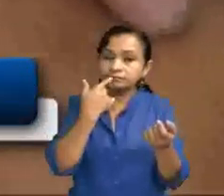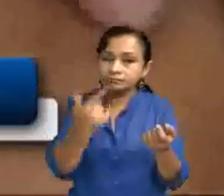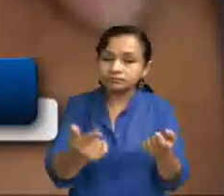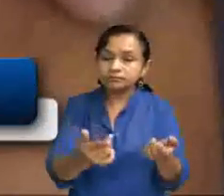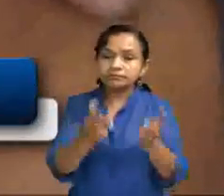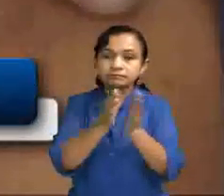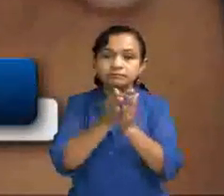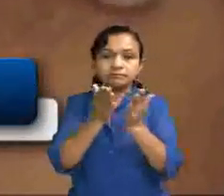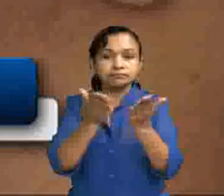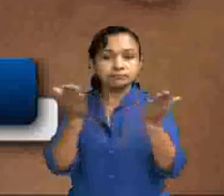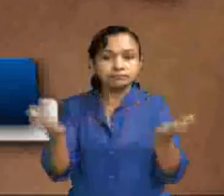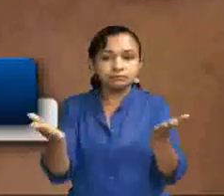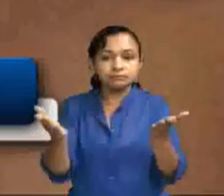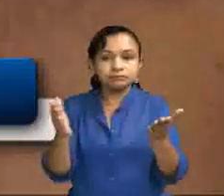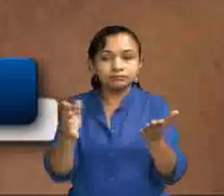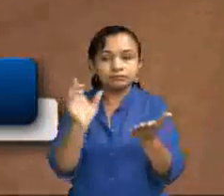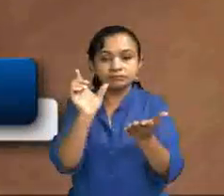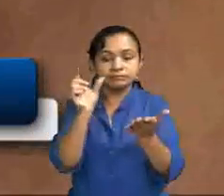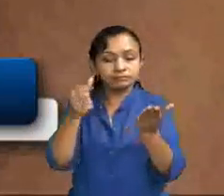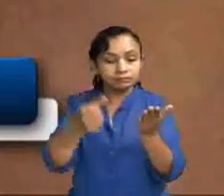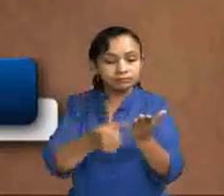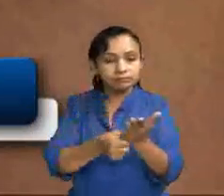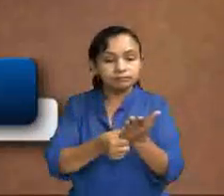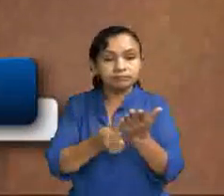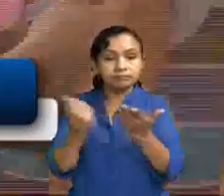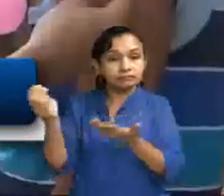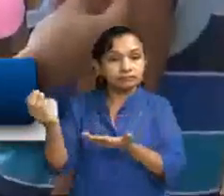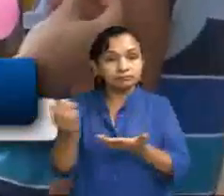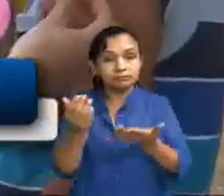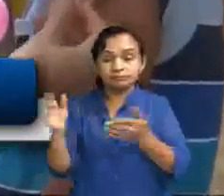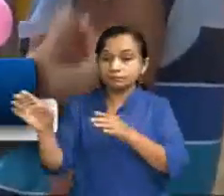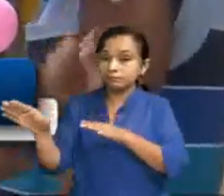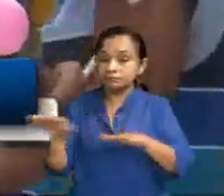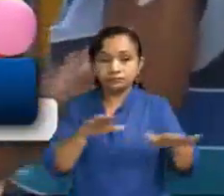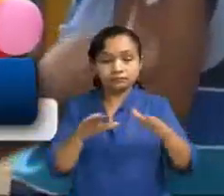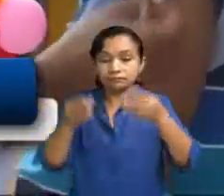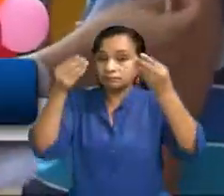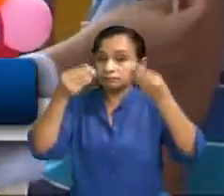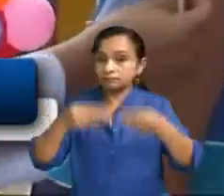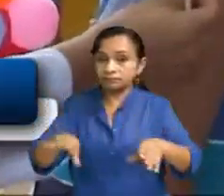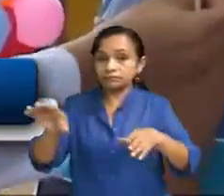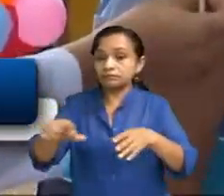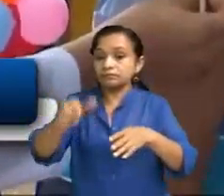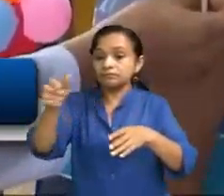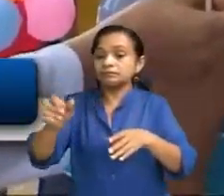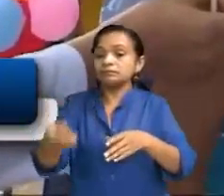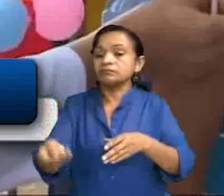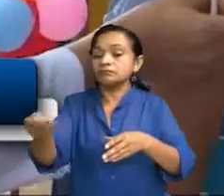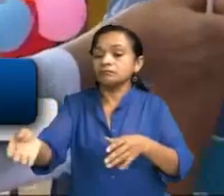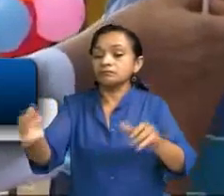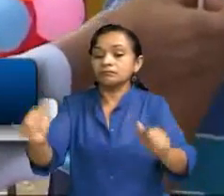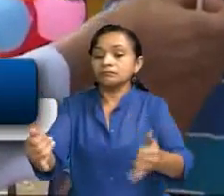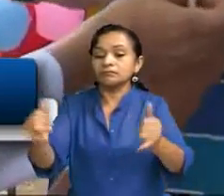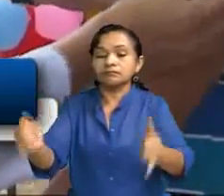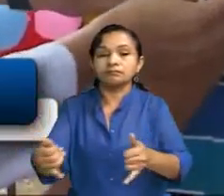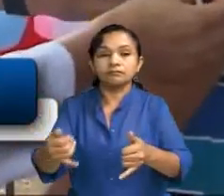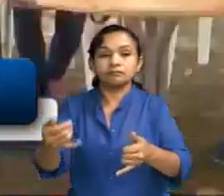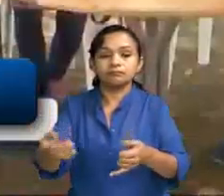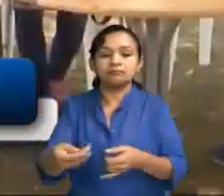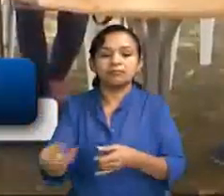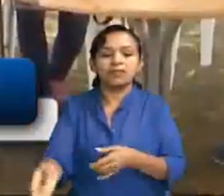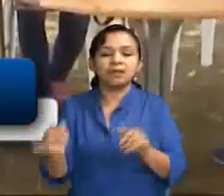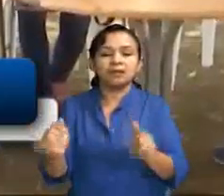de vacunación es como la cédula de los niños y que no deben de perderla, ni deben dársela al niño a jugar, porque a veces se la dan a jugar